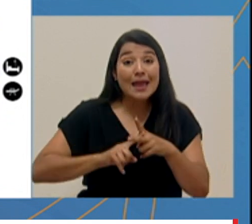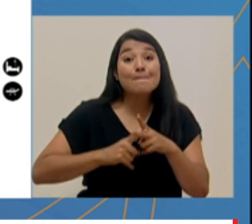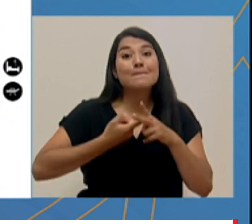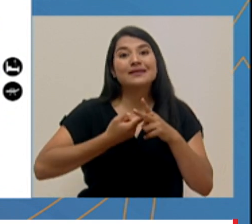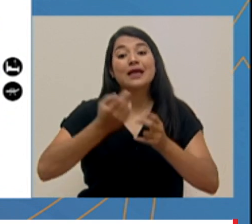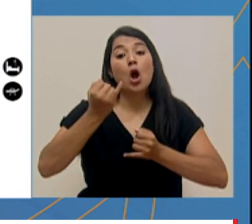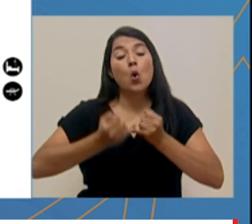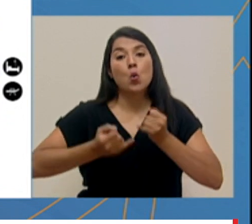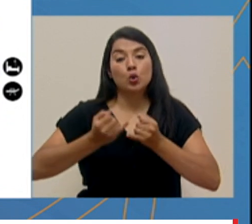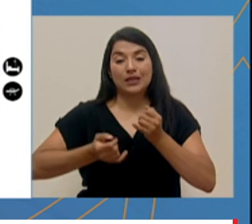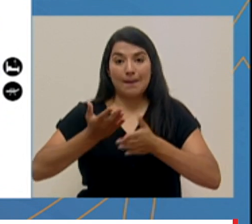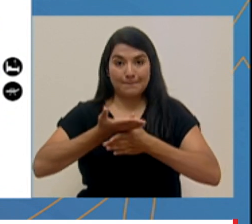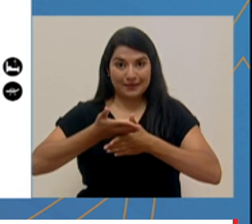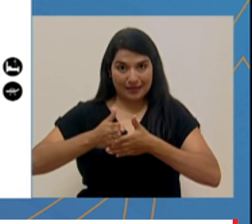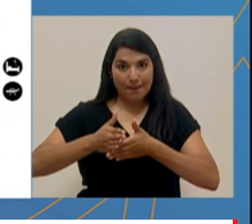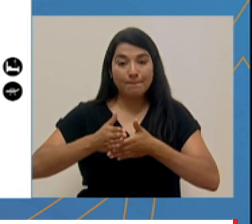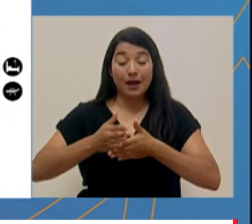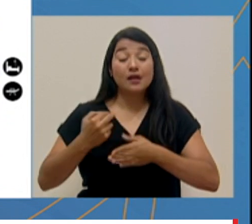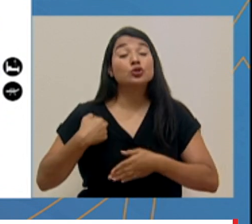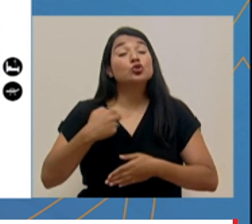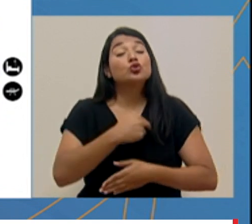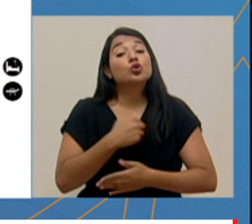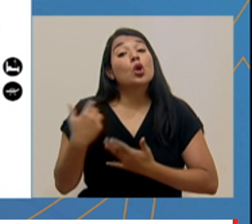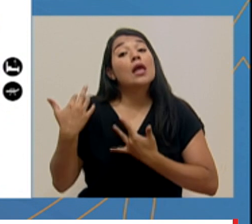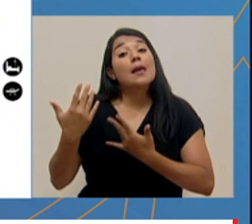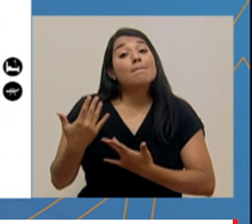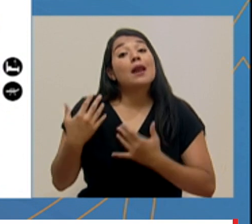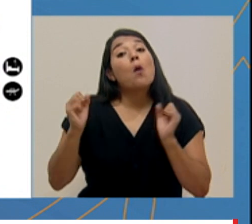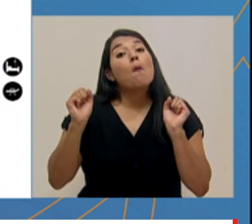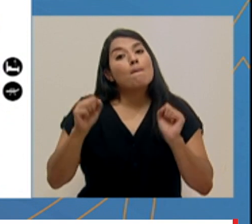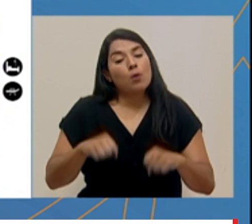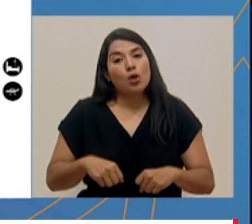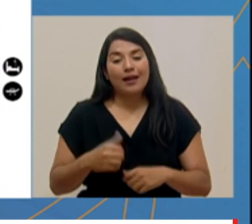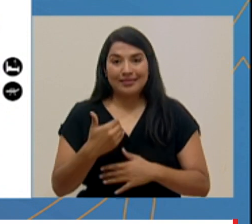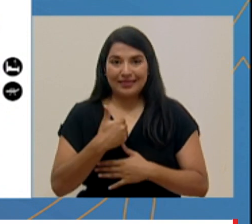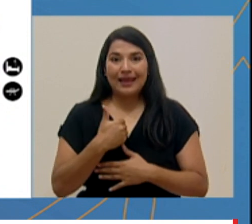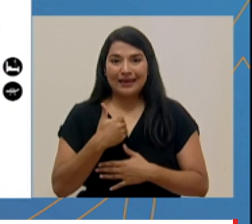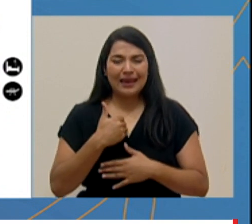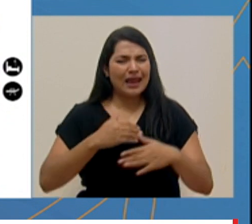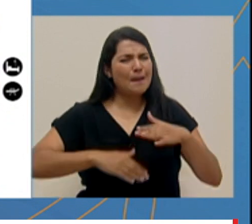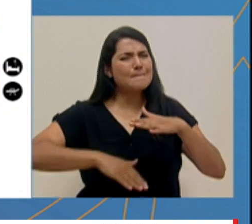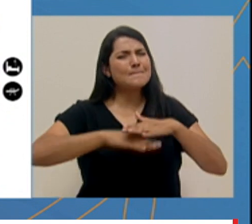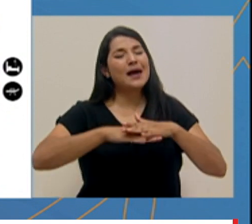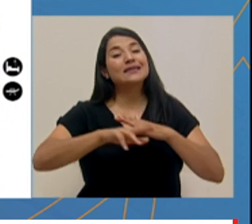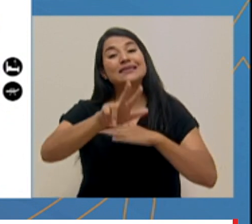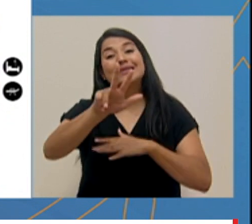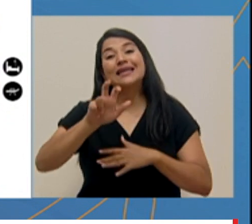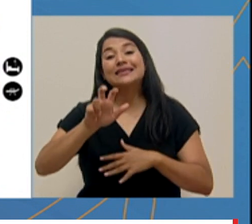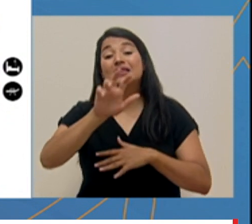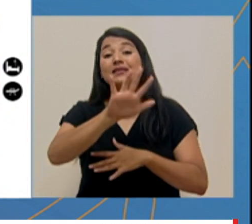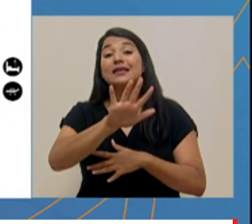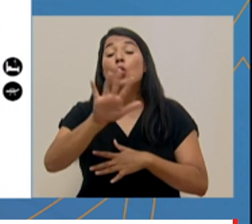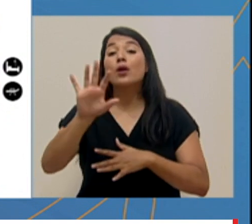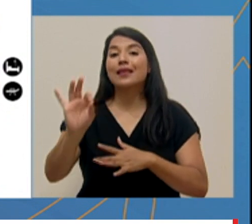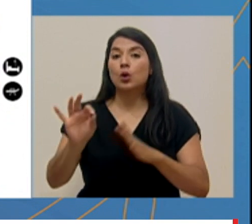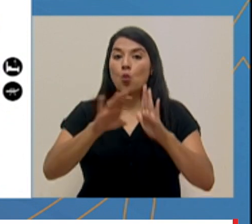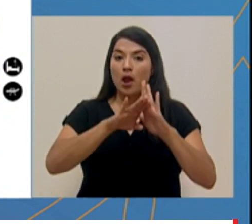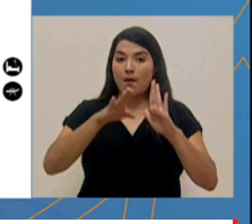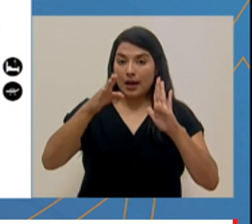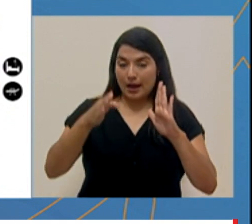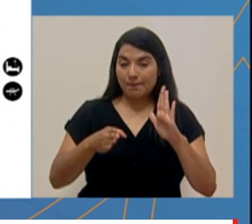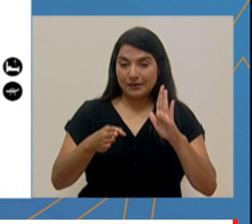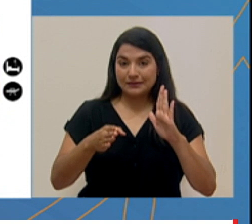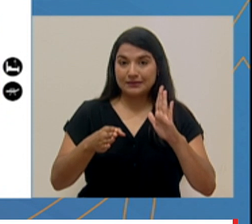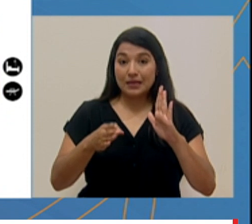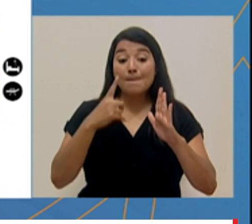la última etapa, donde esperamos poder llegar a un máximo de 359